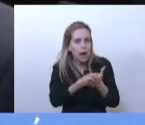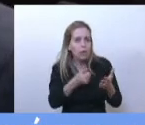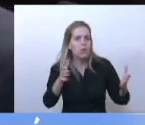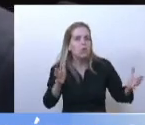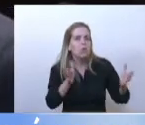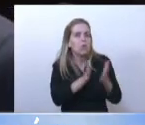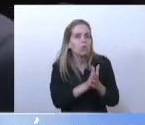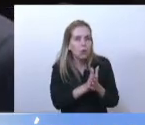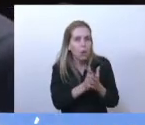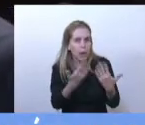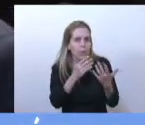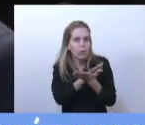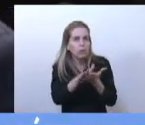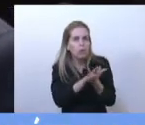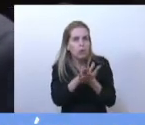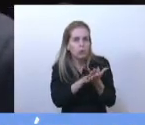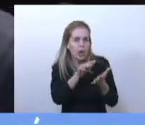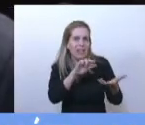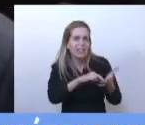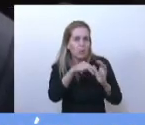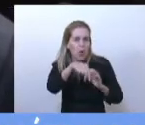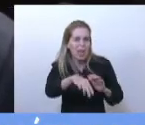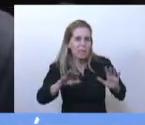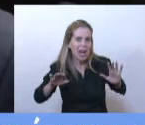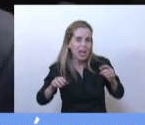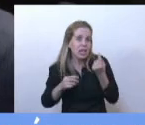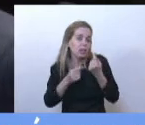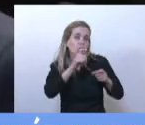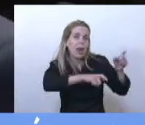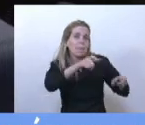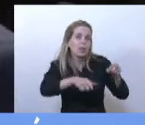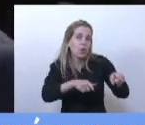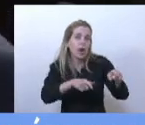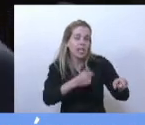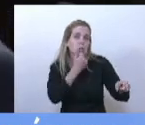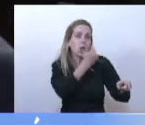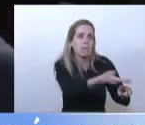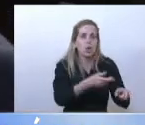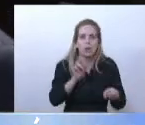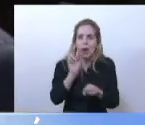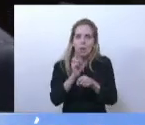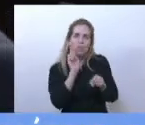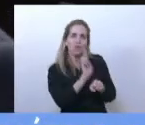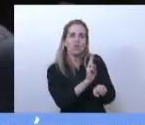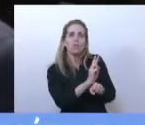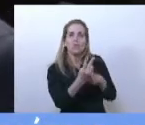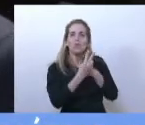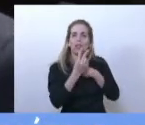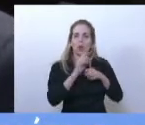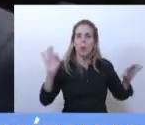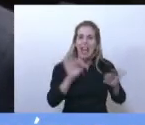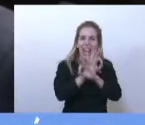para poder resolver este problema de la pandemia porque si uno no se cuidan los demás sufren las consecuencias